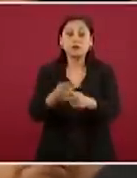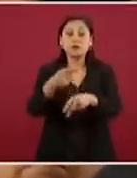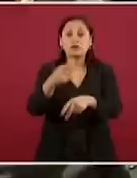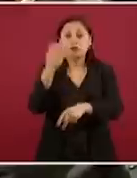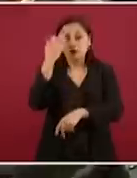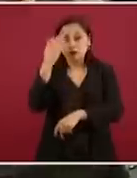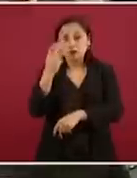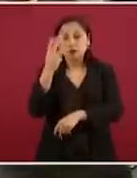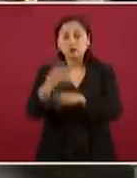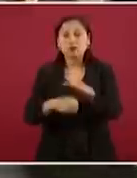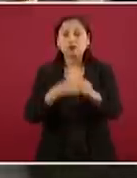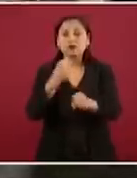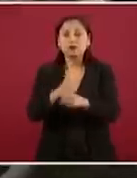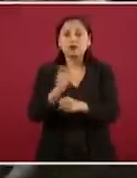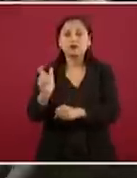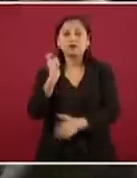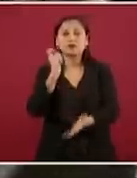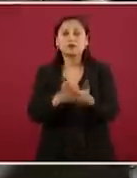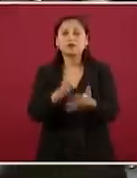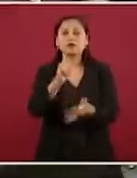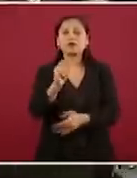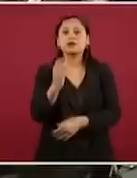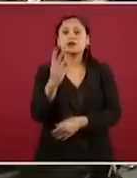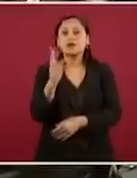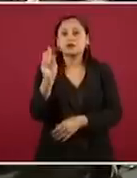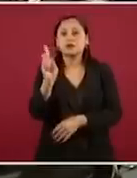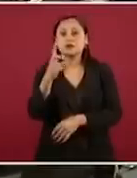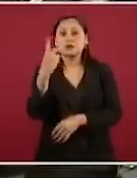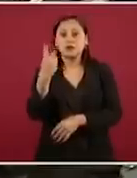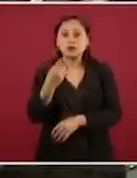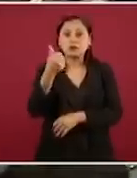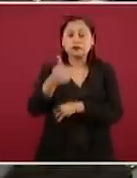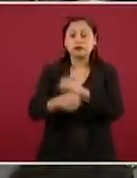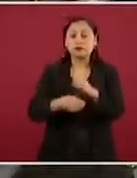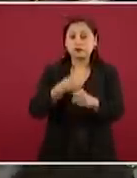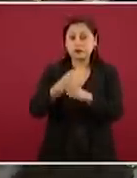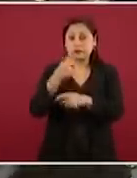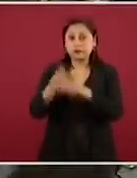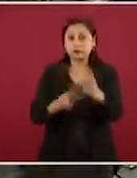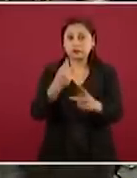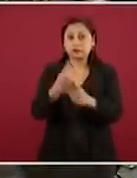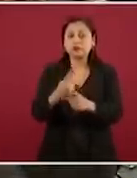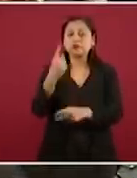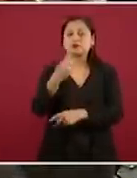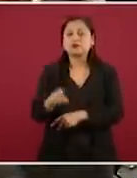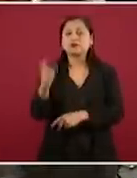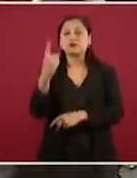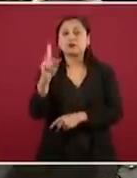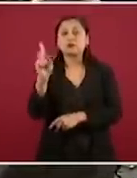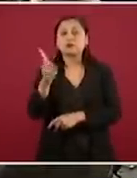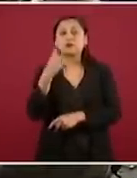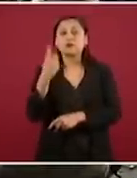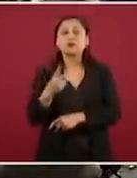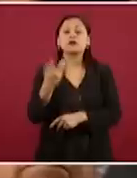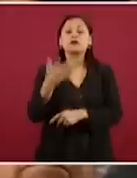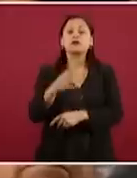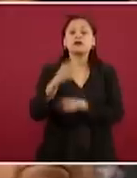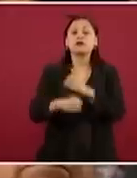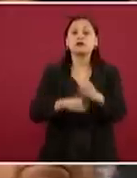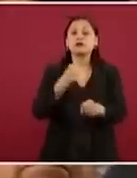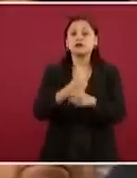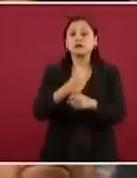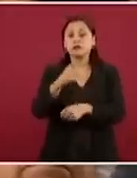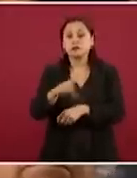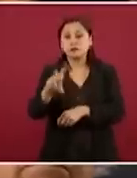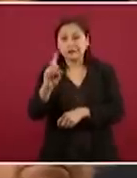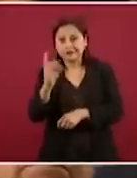son $74, 6 años $101, 10 años $136. Con